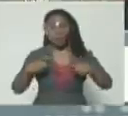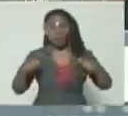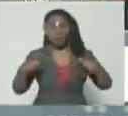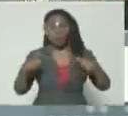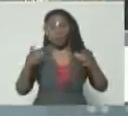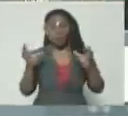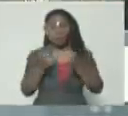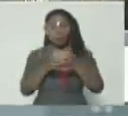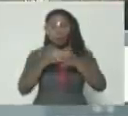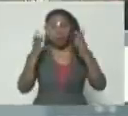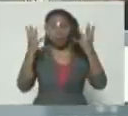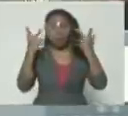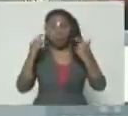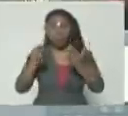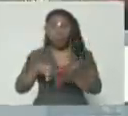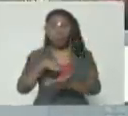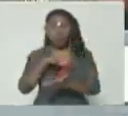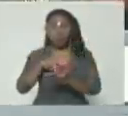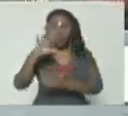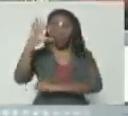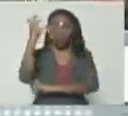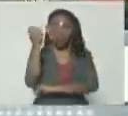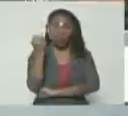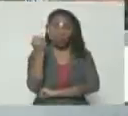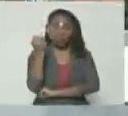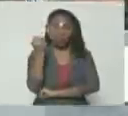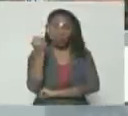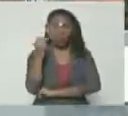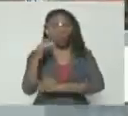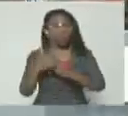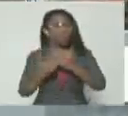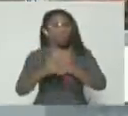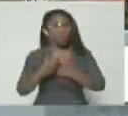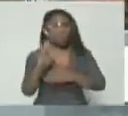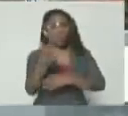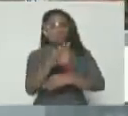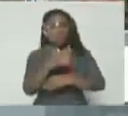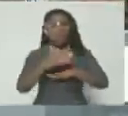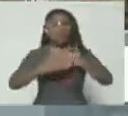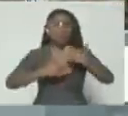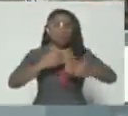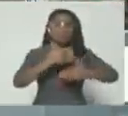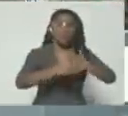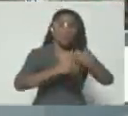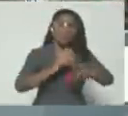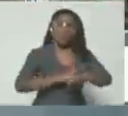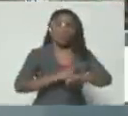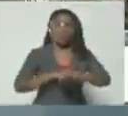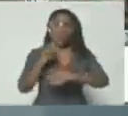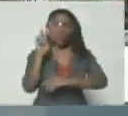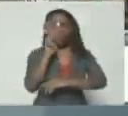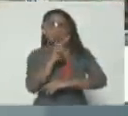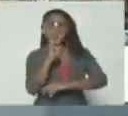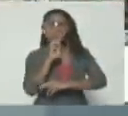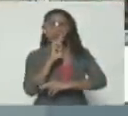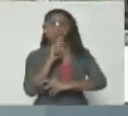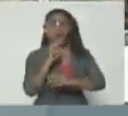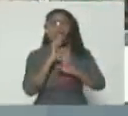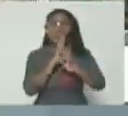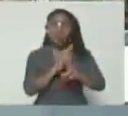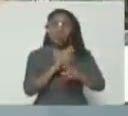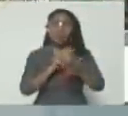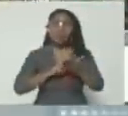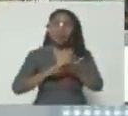rebaño nacional, y se ha logrado. Al pasar del tiempo se ven los resultados. Cuando se hace un